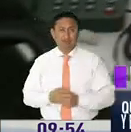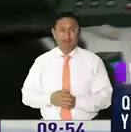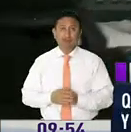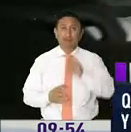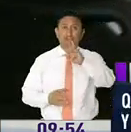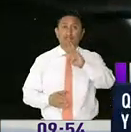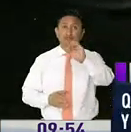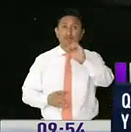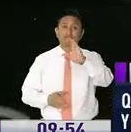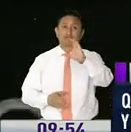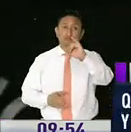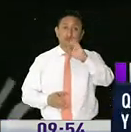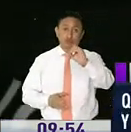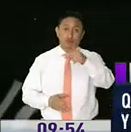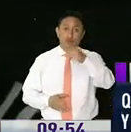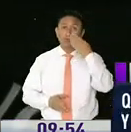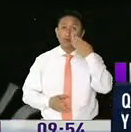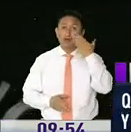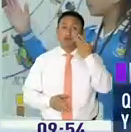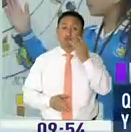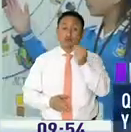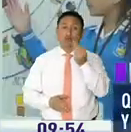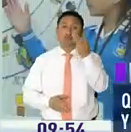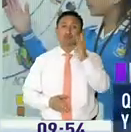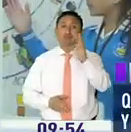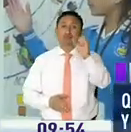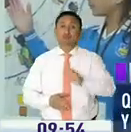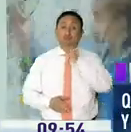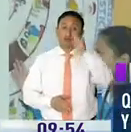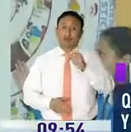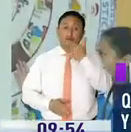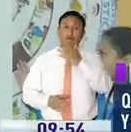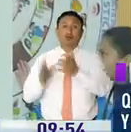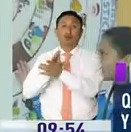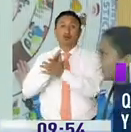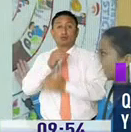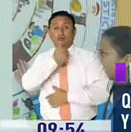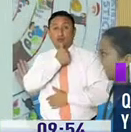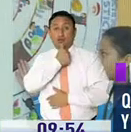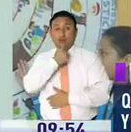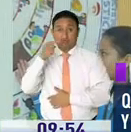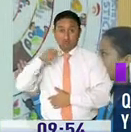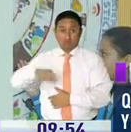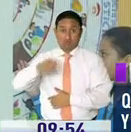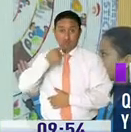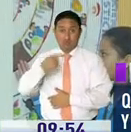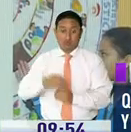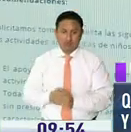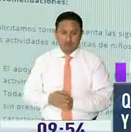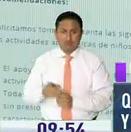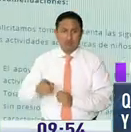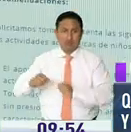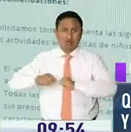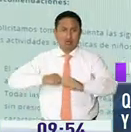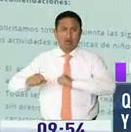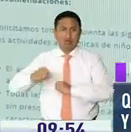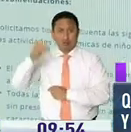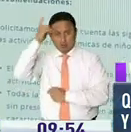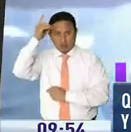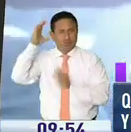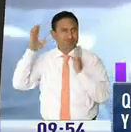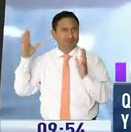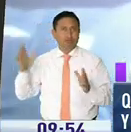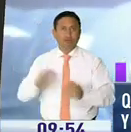Rocío Romero, madre de familia de una joven de 16 años que estudia en una unidad particular, aseguró que hay actividades y deberes en